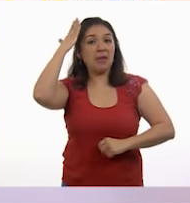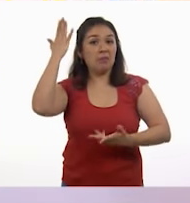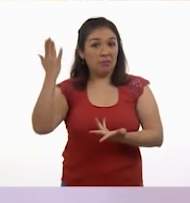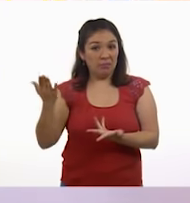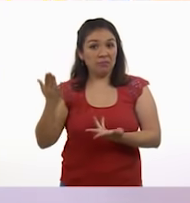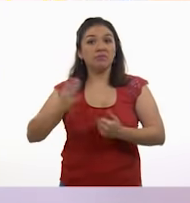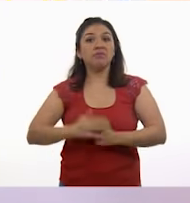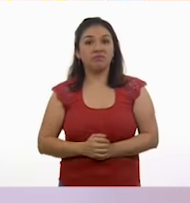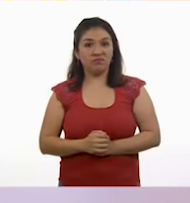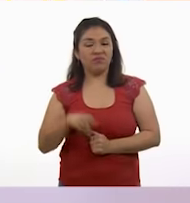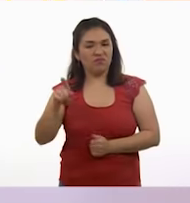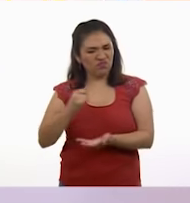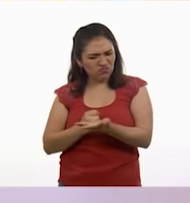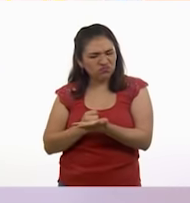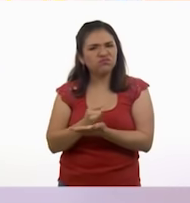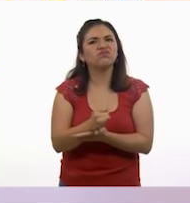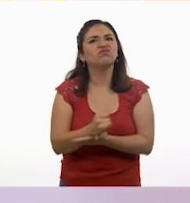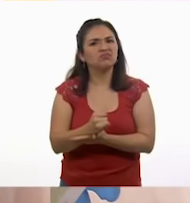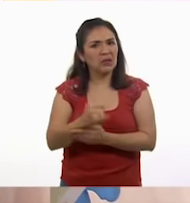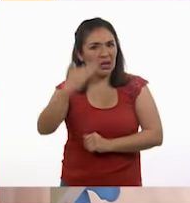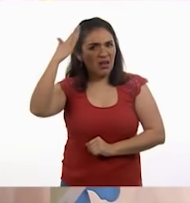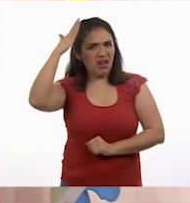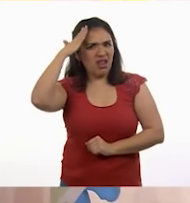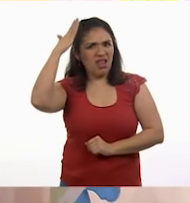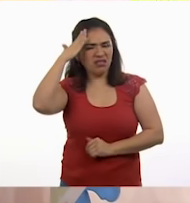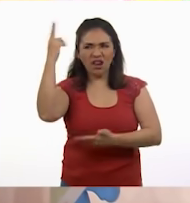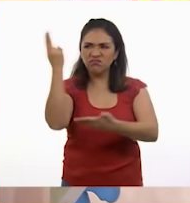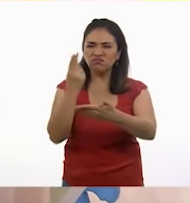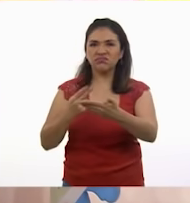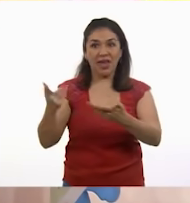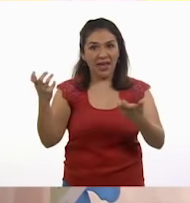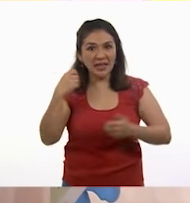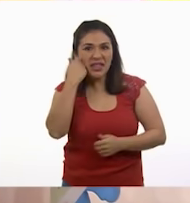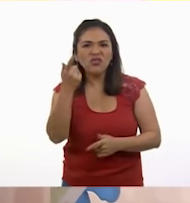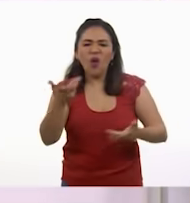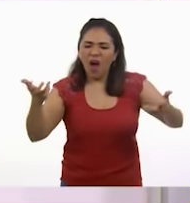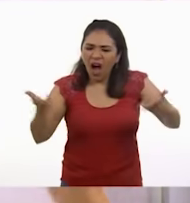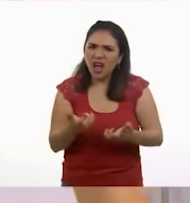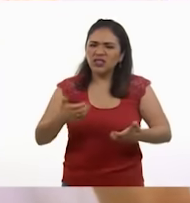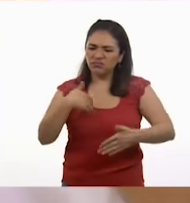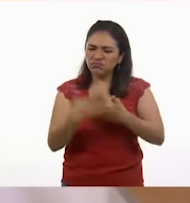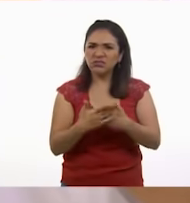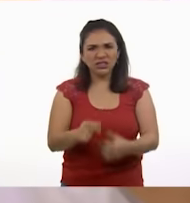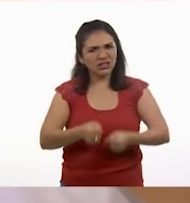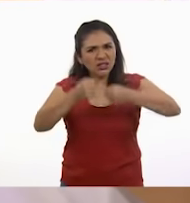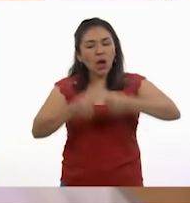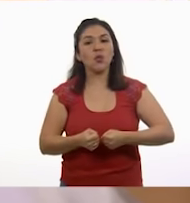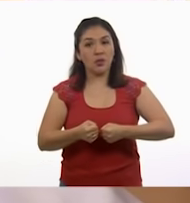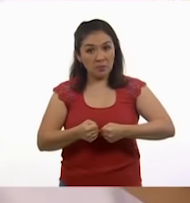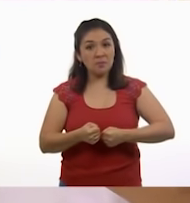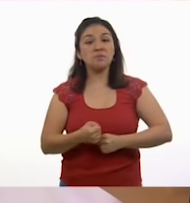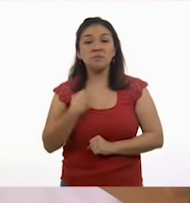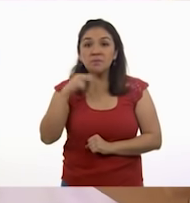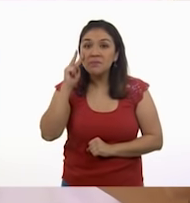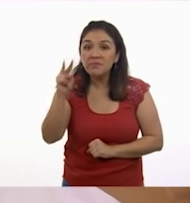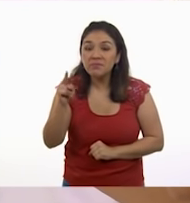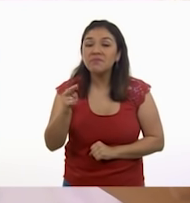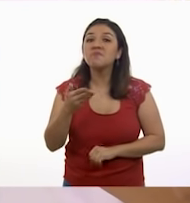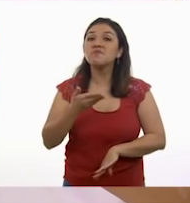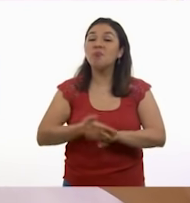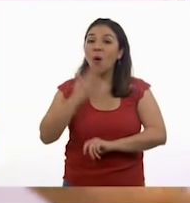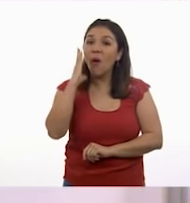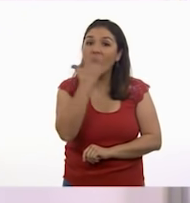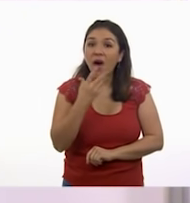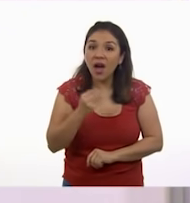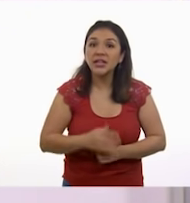autoridad muchas decisiones en tus acciones que vas a realizar me parece increíble